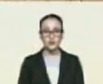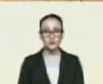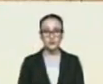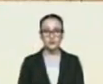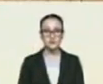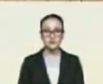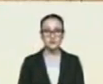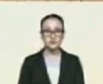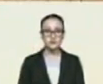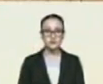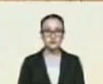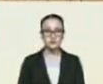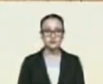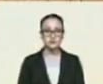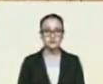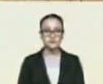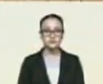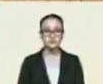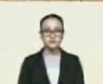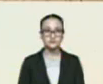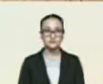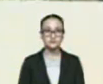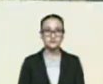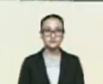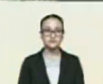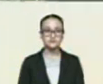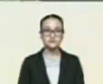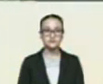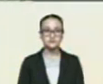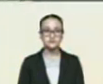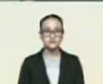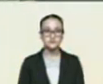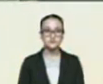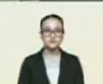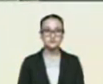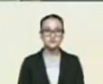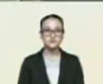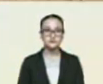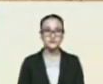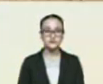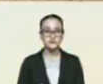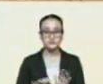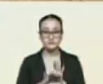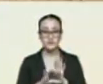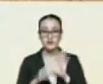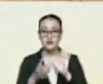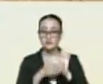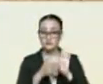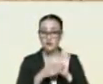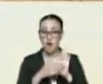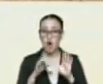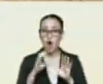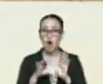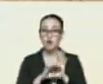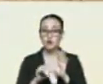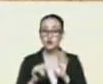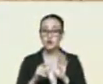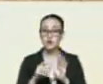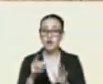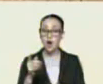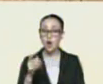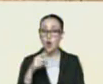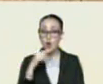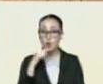Ello en acatamiento del decreto constituyente reprogramación para el mes de octubre